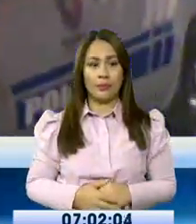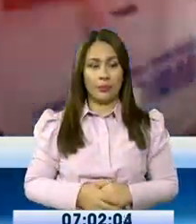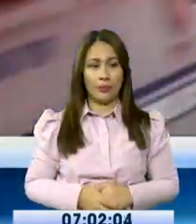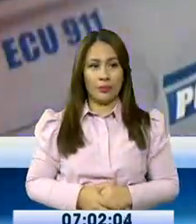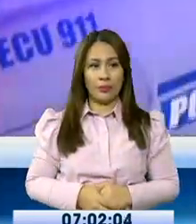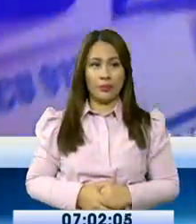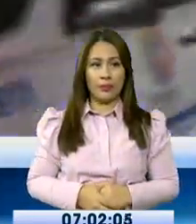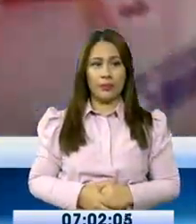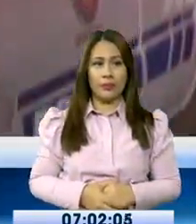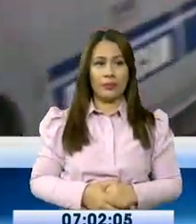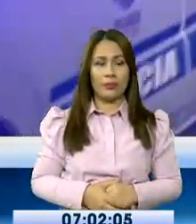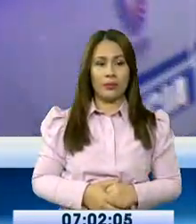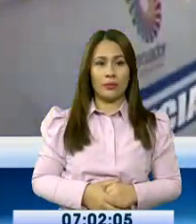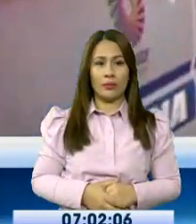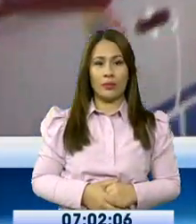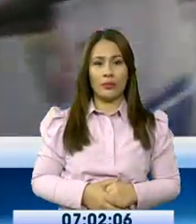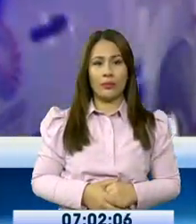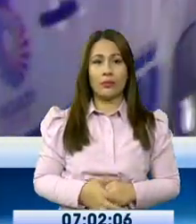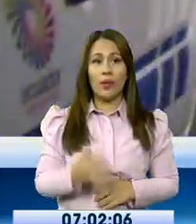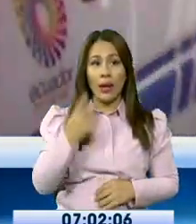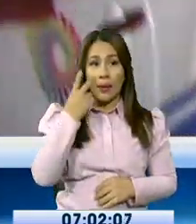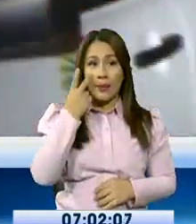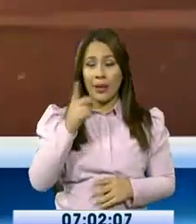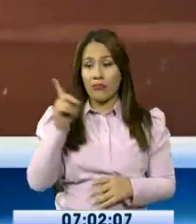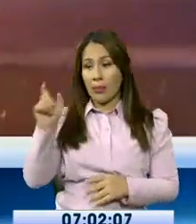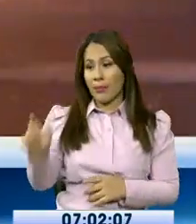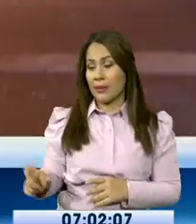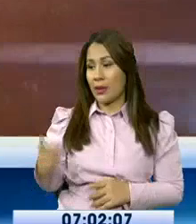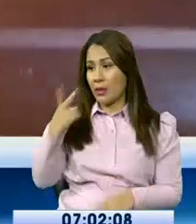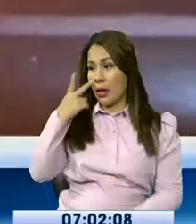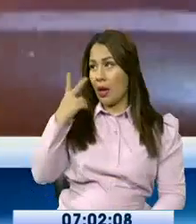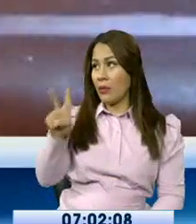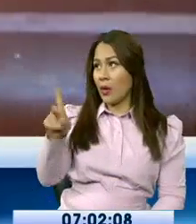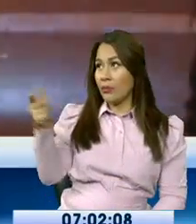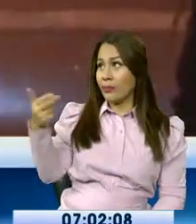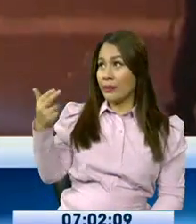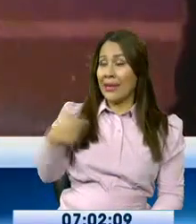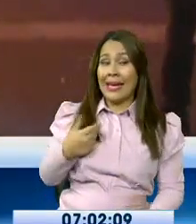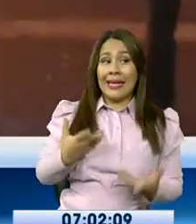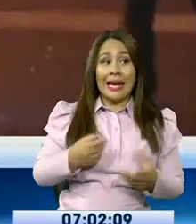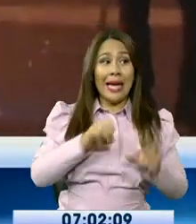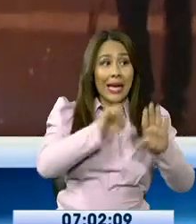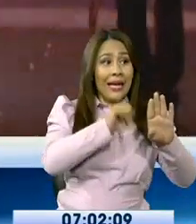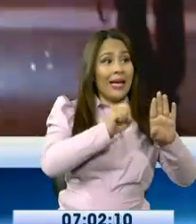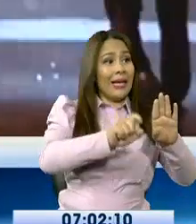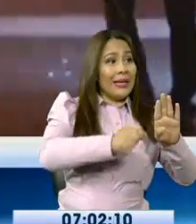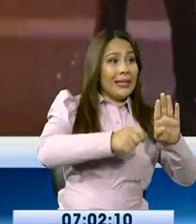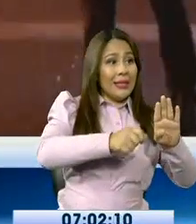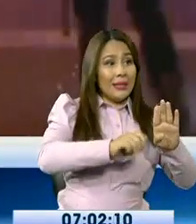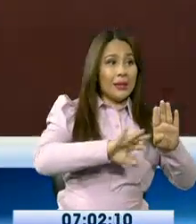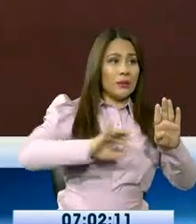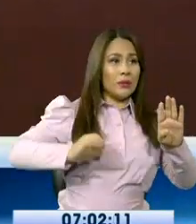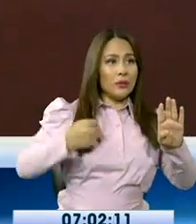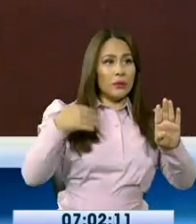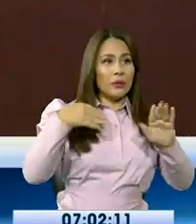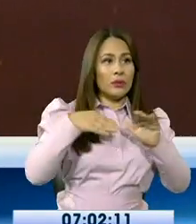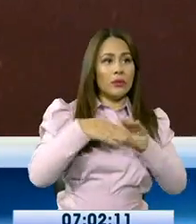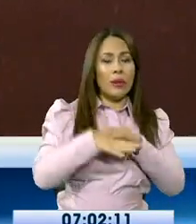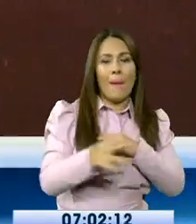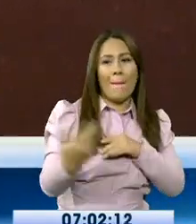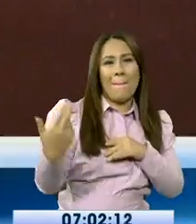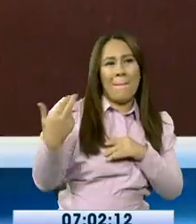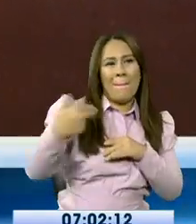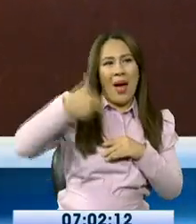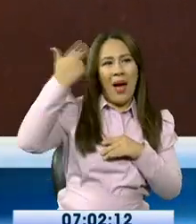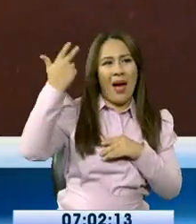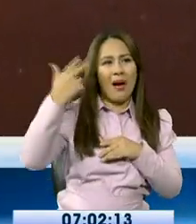Al percatarse de la presencia de su verdugo, la víctima mortal intentó ingresar al inmueble, pero su escape fue frustrado